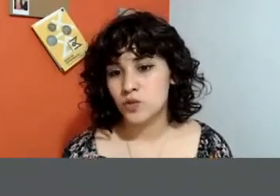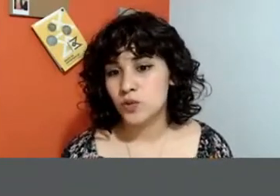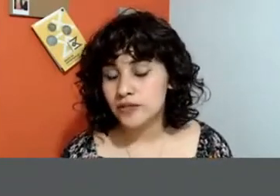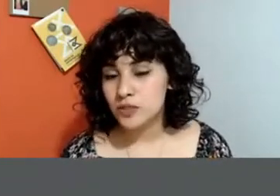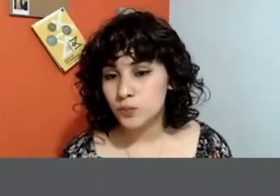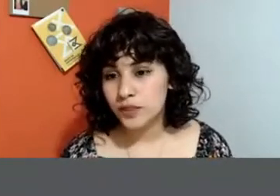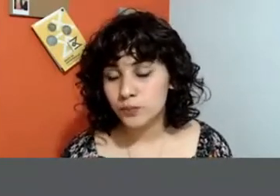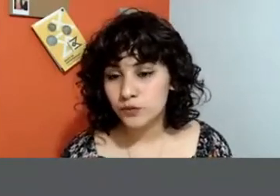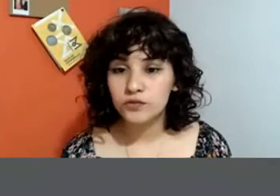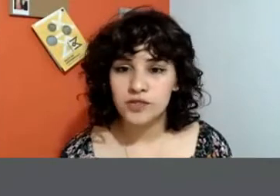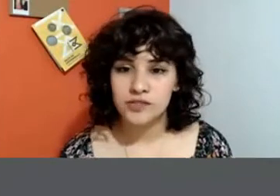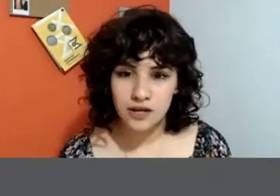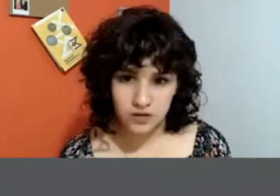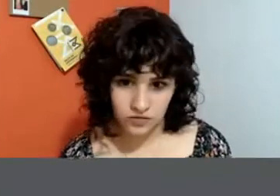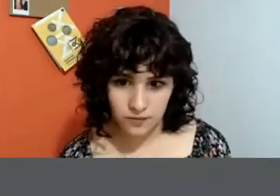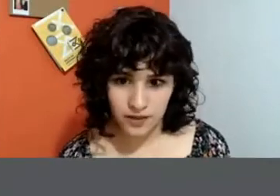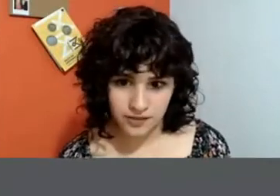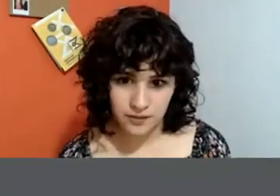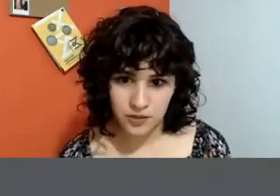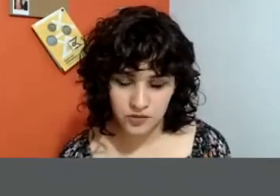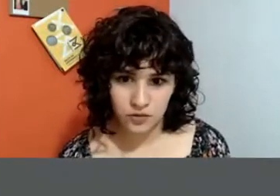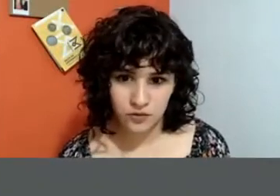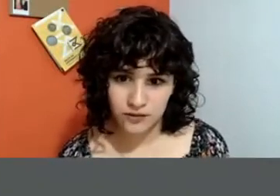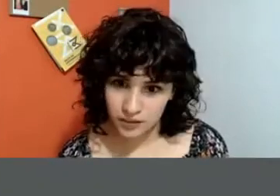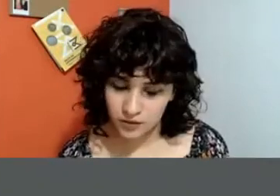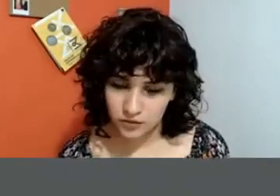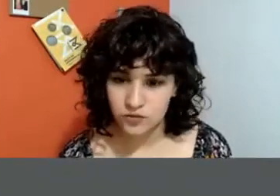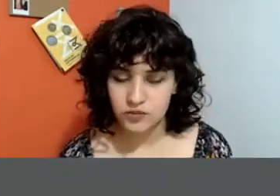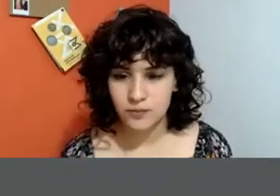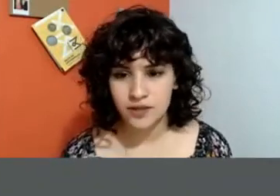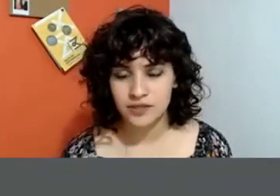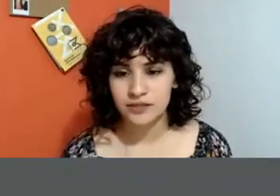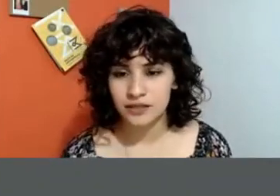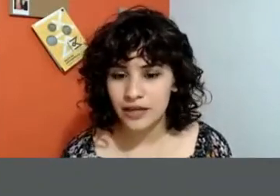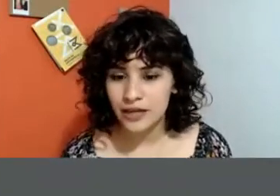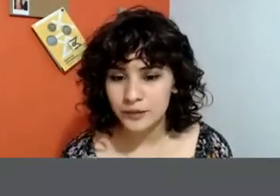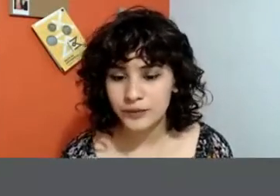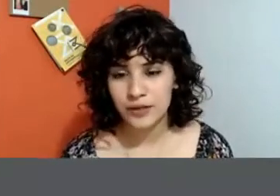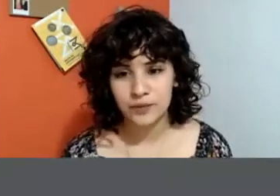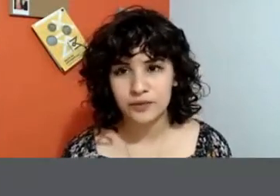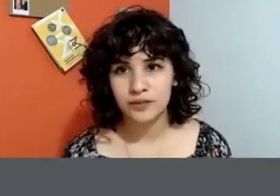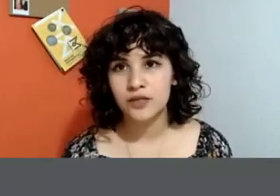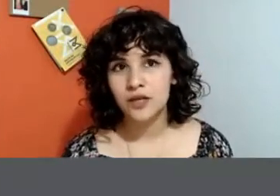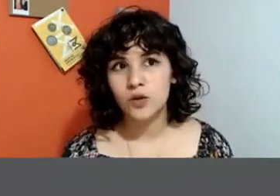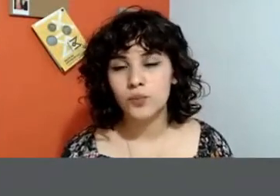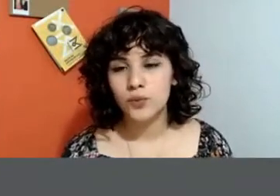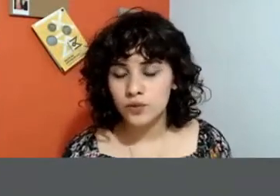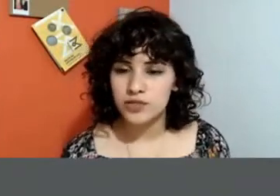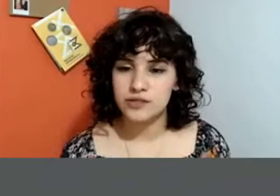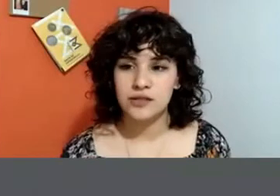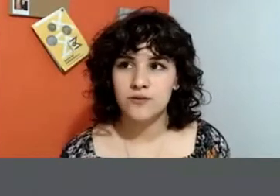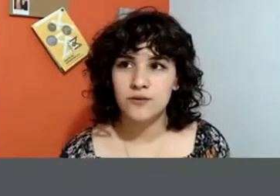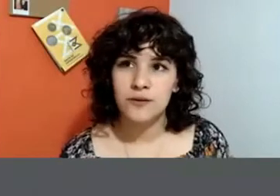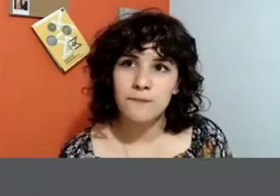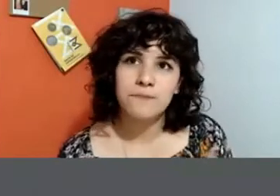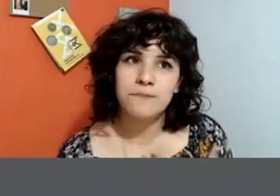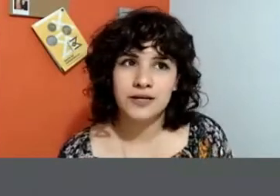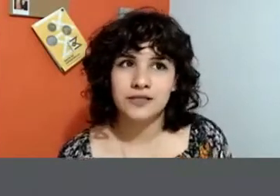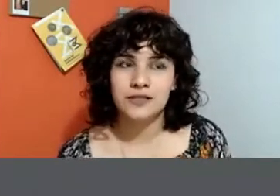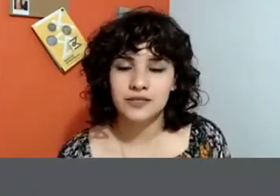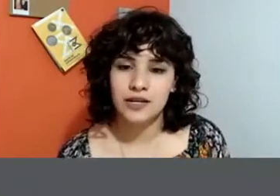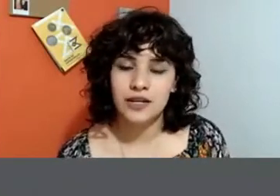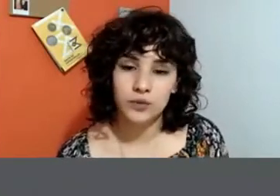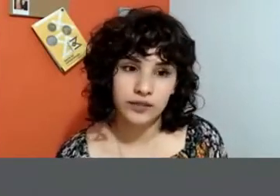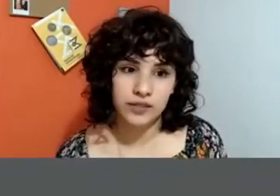los estudiantes puedan profundizar en los temas que se han visto en los videos, los temas que se han tratado, de repente un poco irse